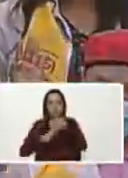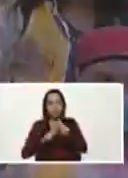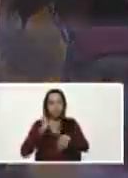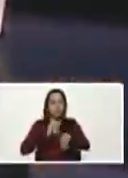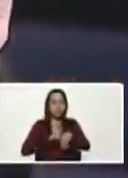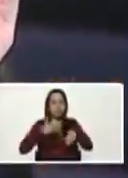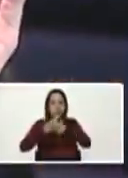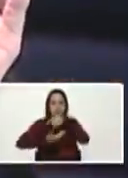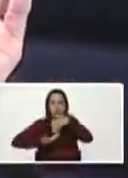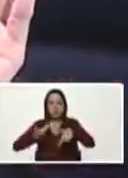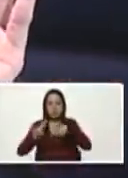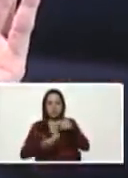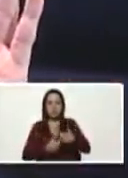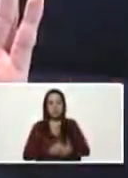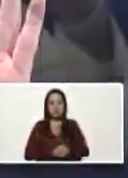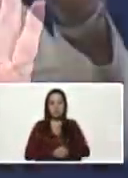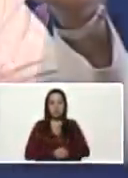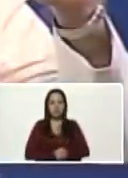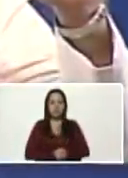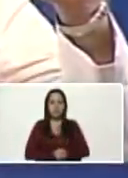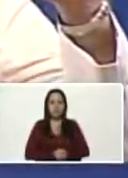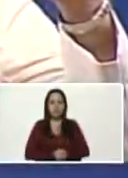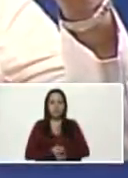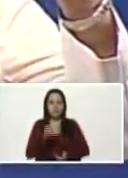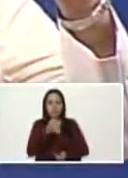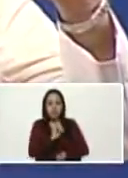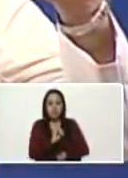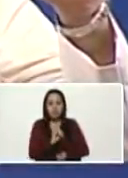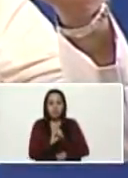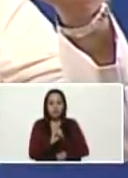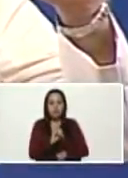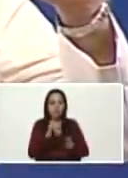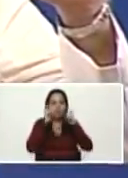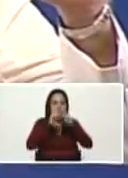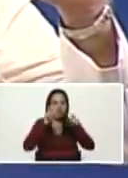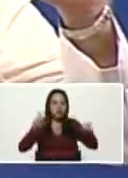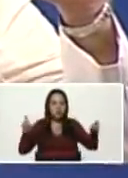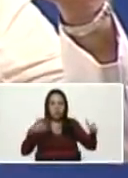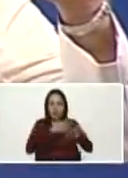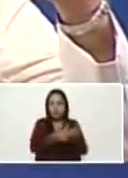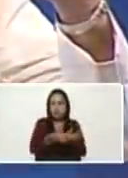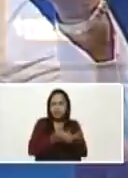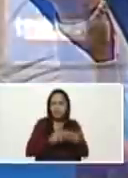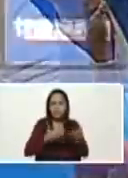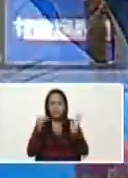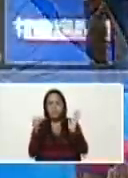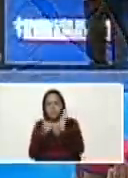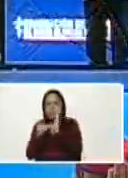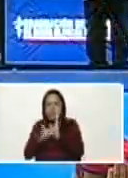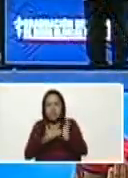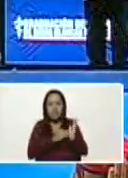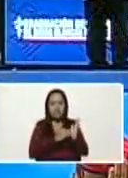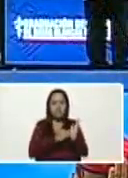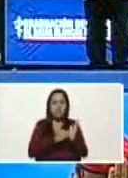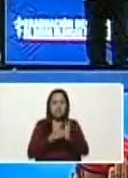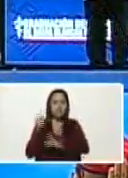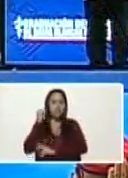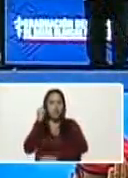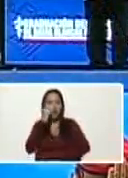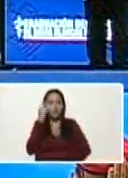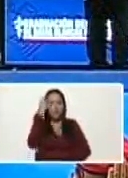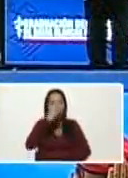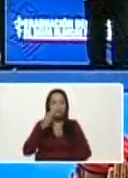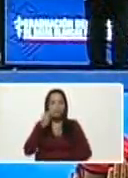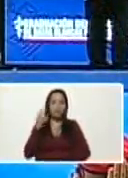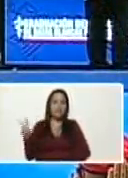Revolución y que forma a miles de hombres y mujeres de la juventud